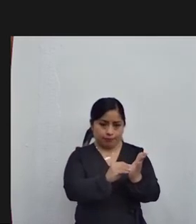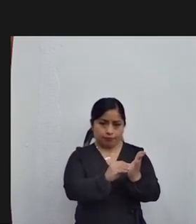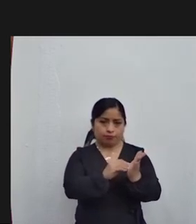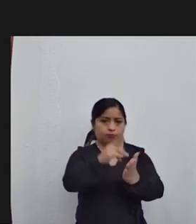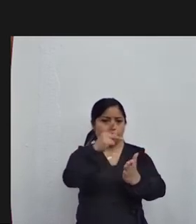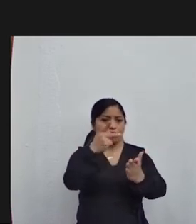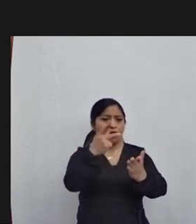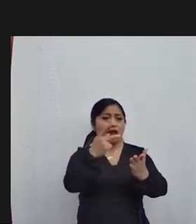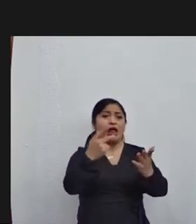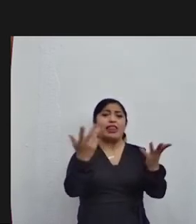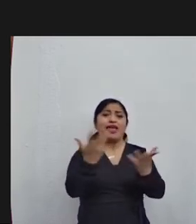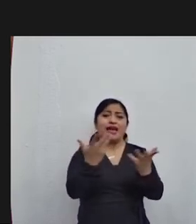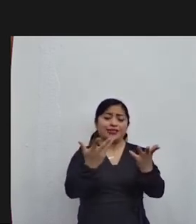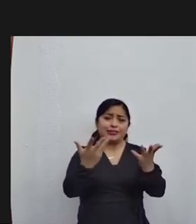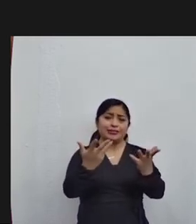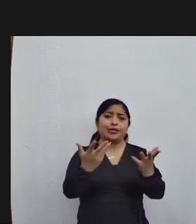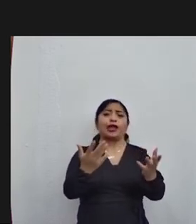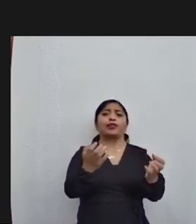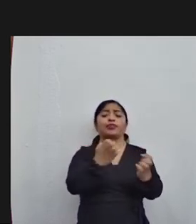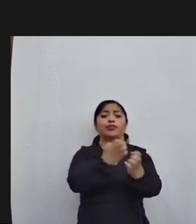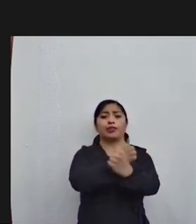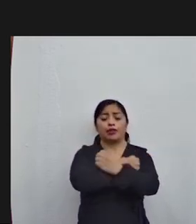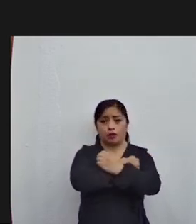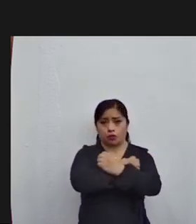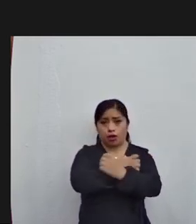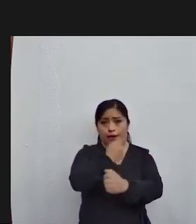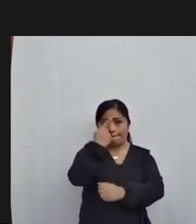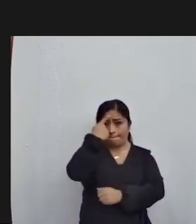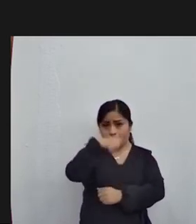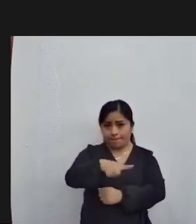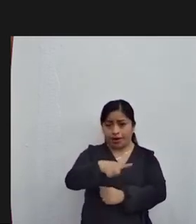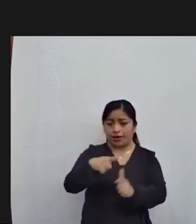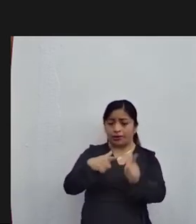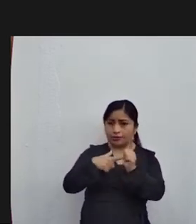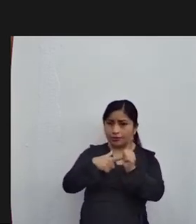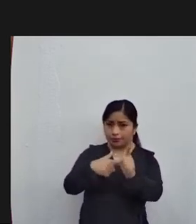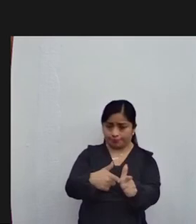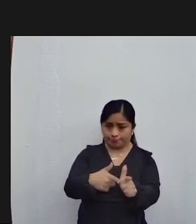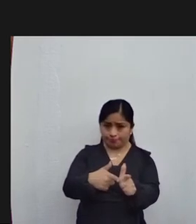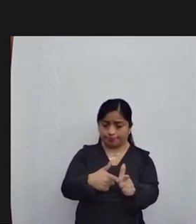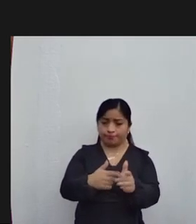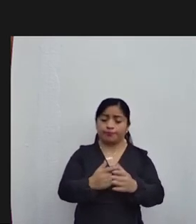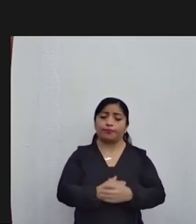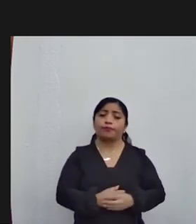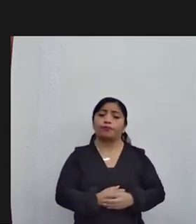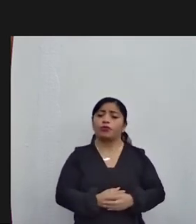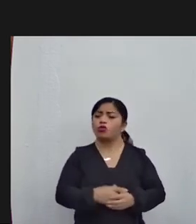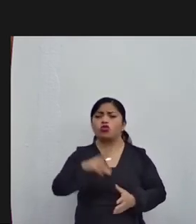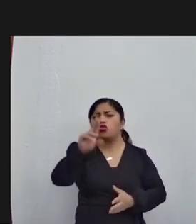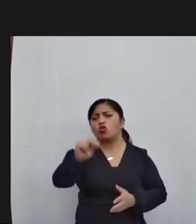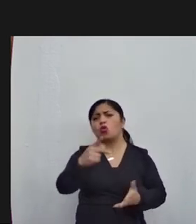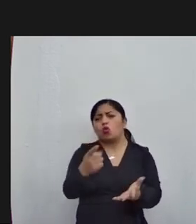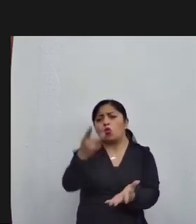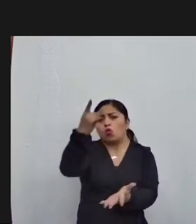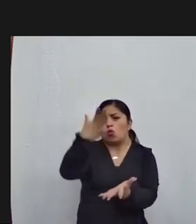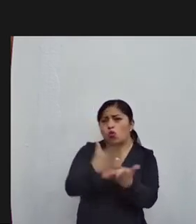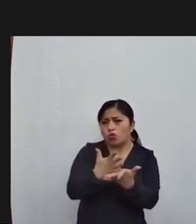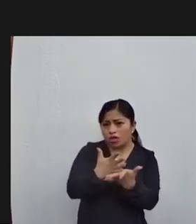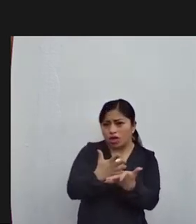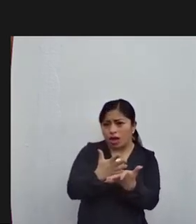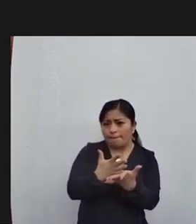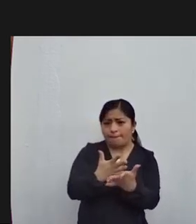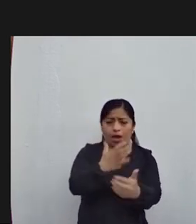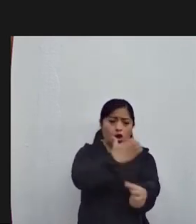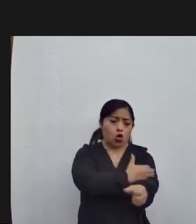programas o estas acciones que mencionan para el seguimiento, que no solo participe como un